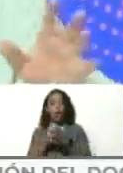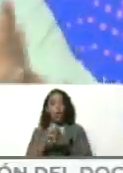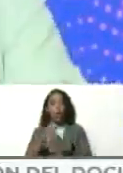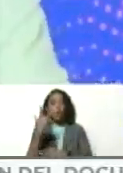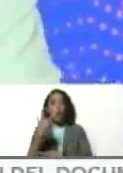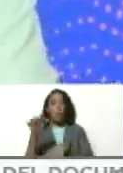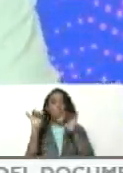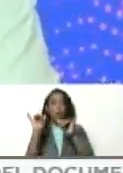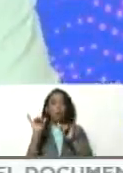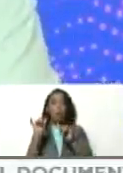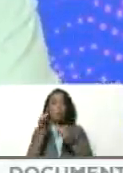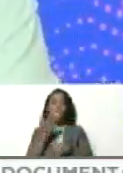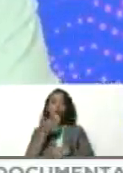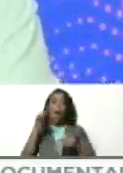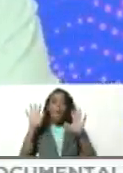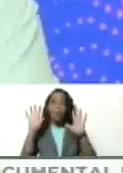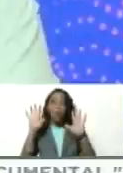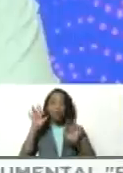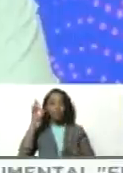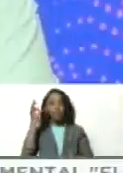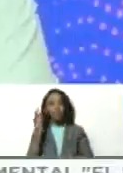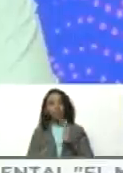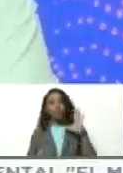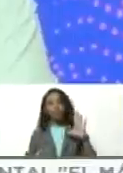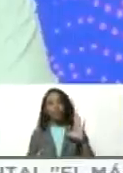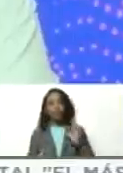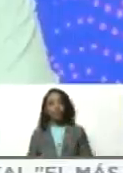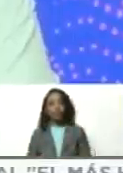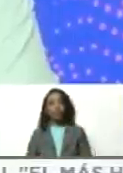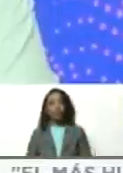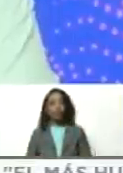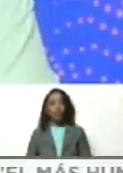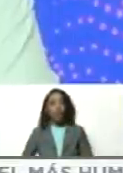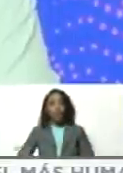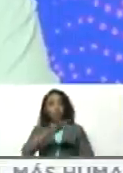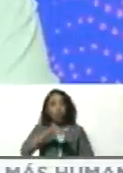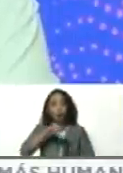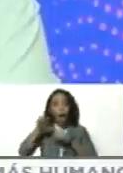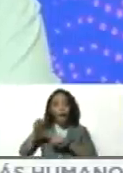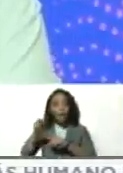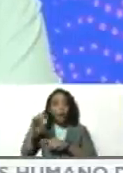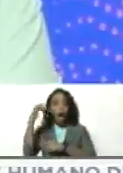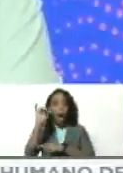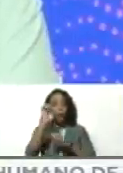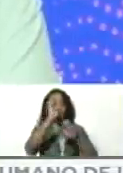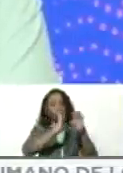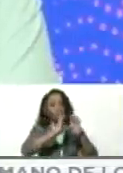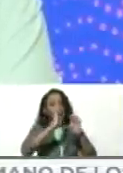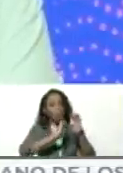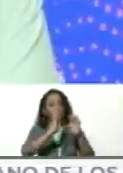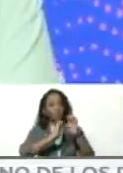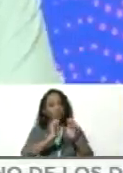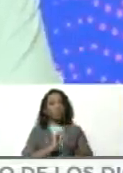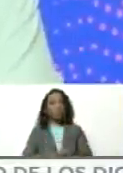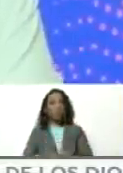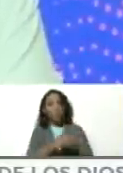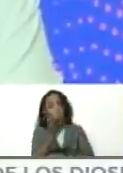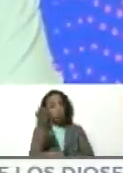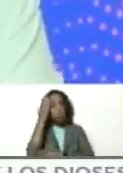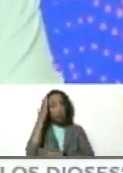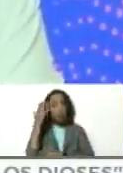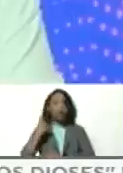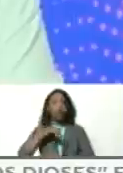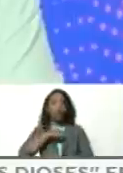hizo lo mismo, por ejemplo, lamentablemente. Todo eso está en evaluación. Ustedes saben que